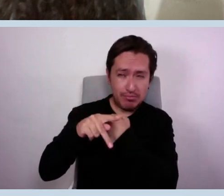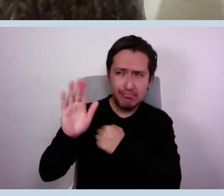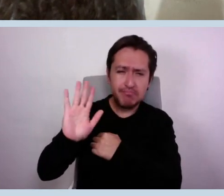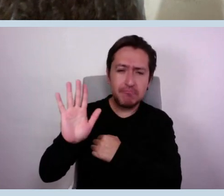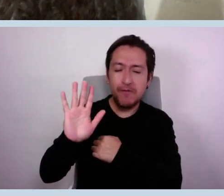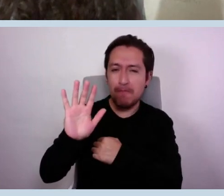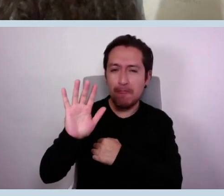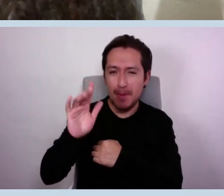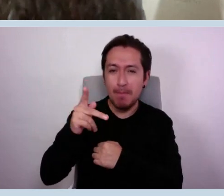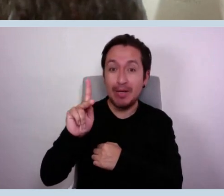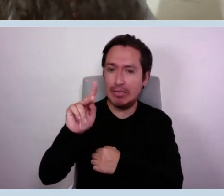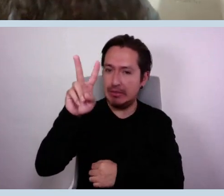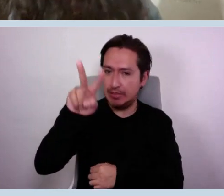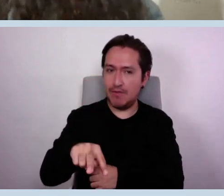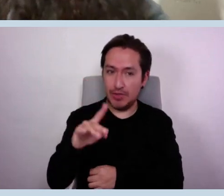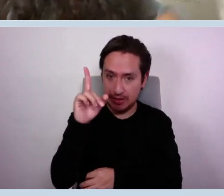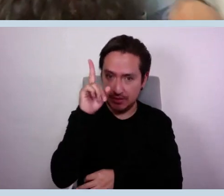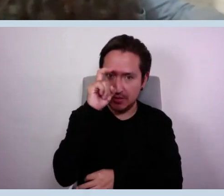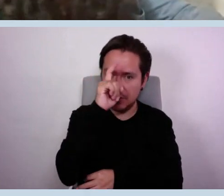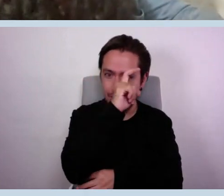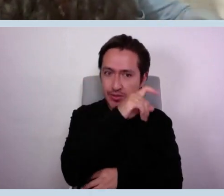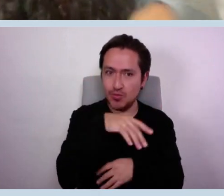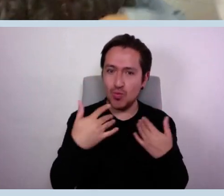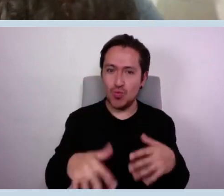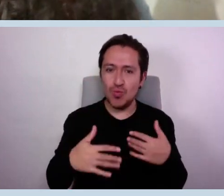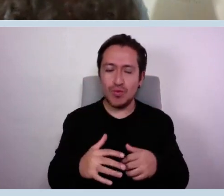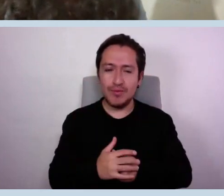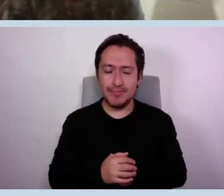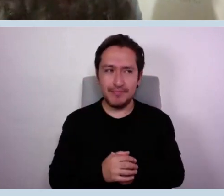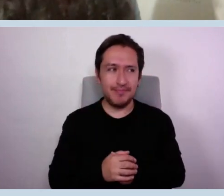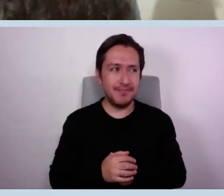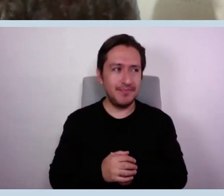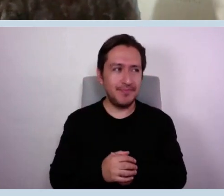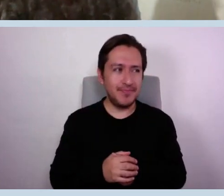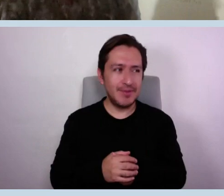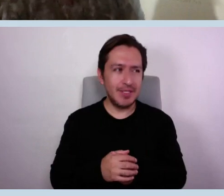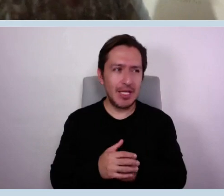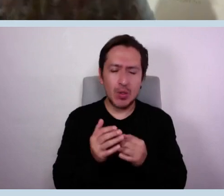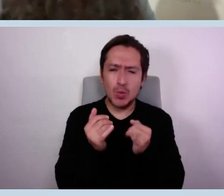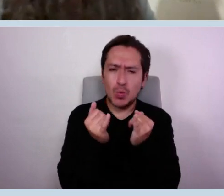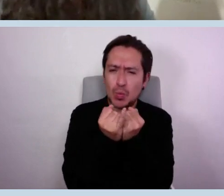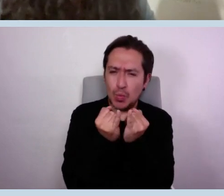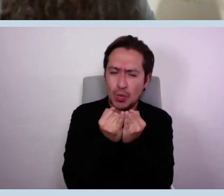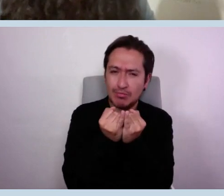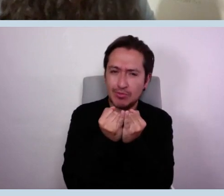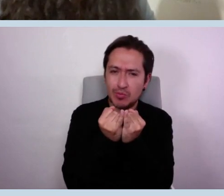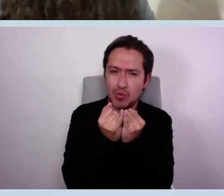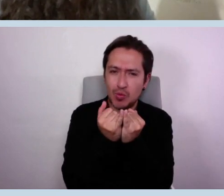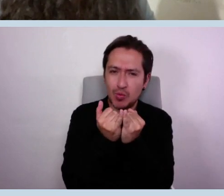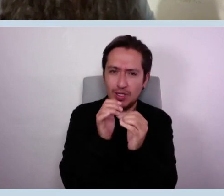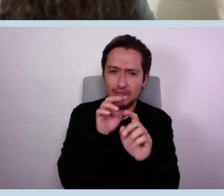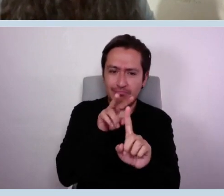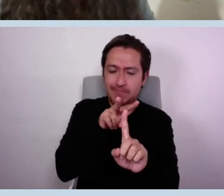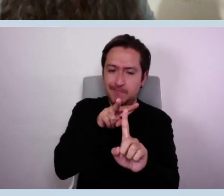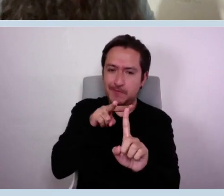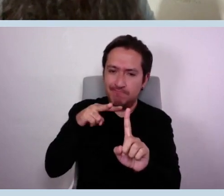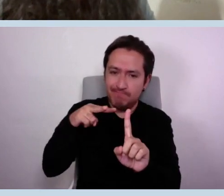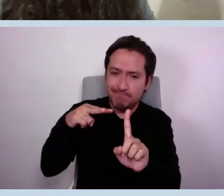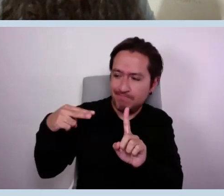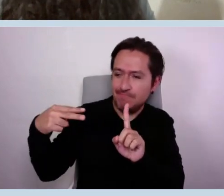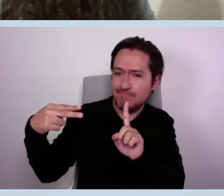todo un reto y también dio como otra perspectiva de lo que nos interesaba